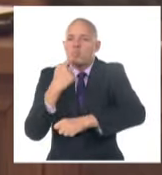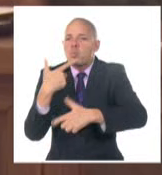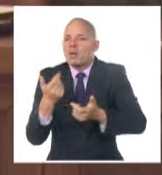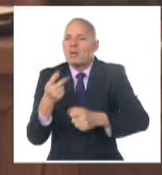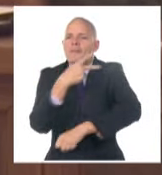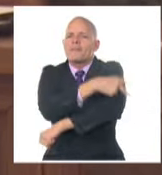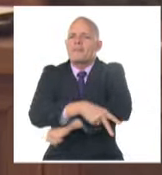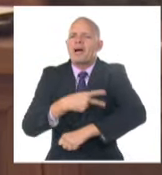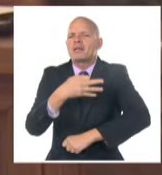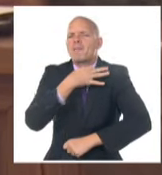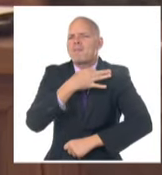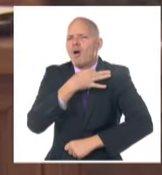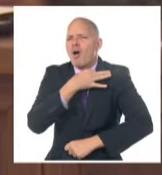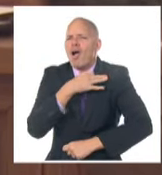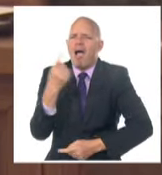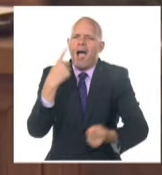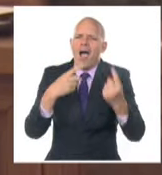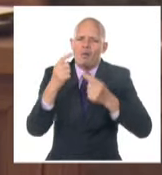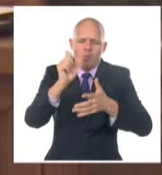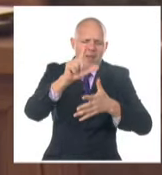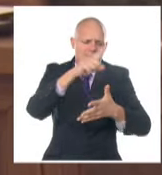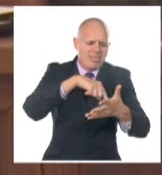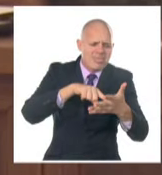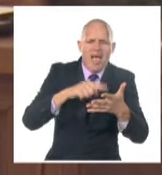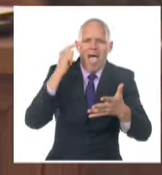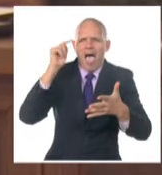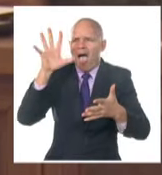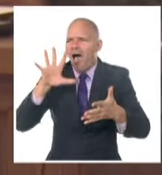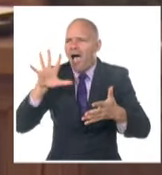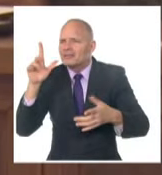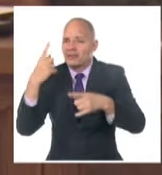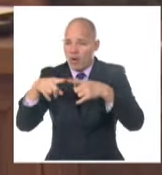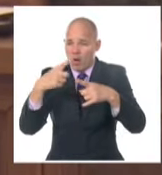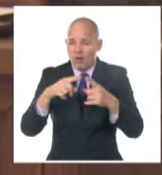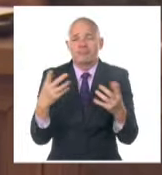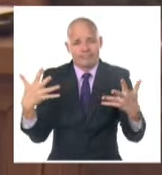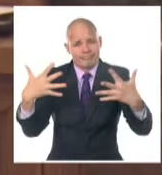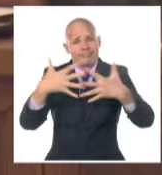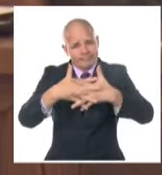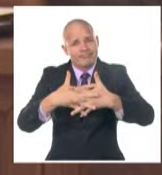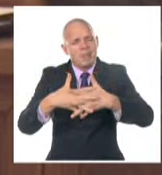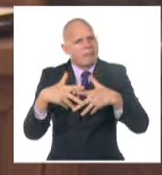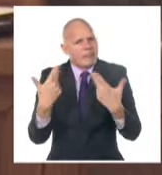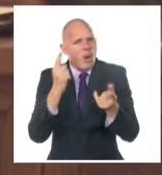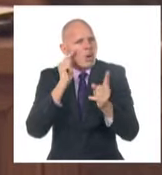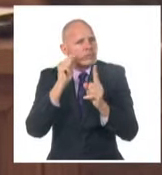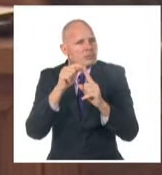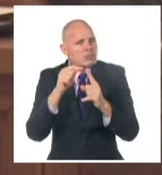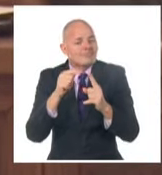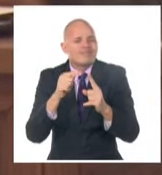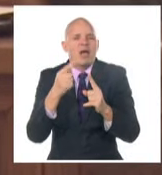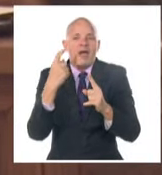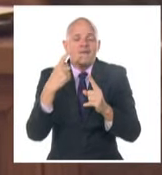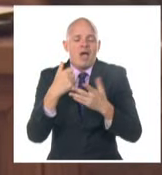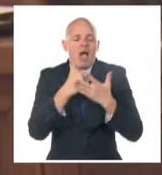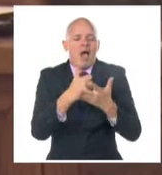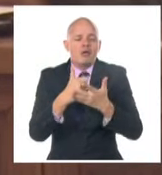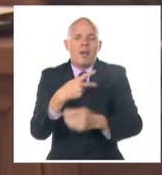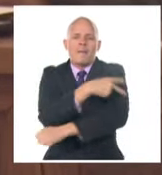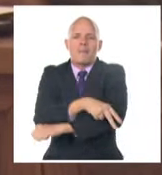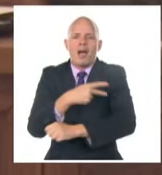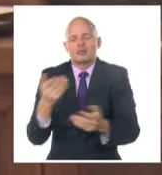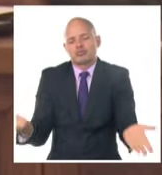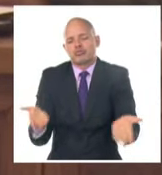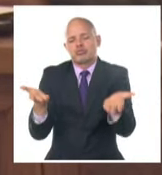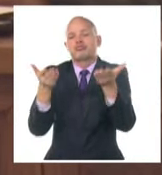la independencia y el desarrollo de nuestros pueblos. La diversidad que nos